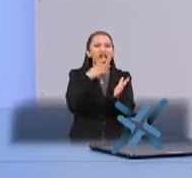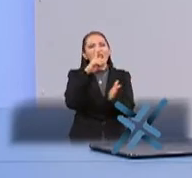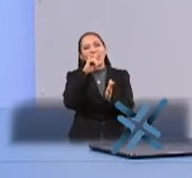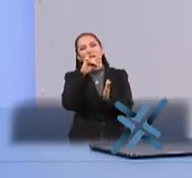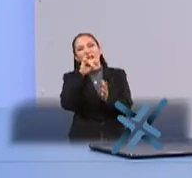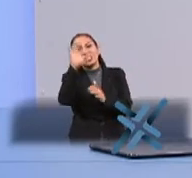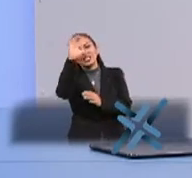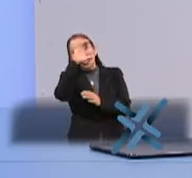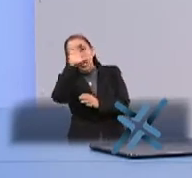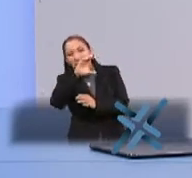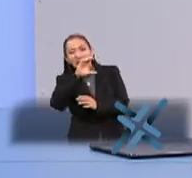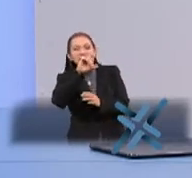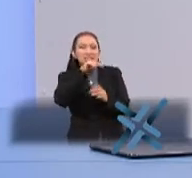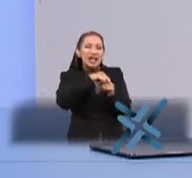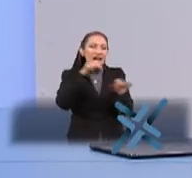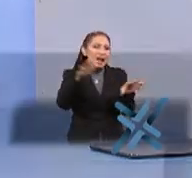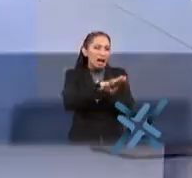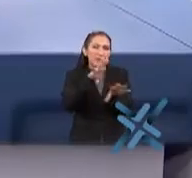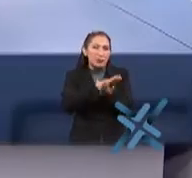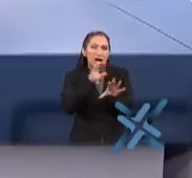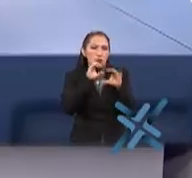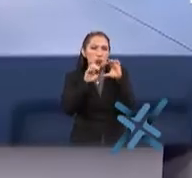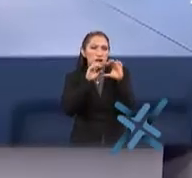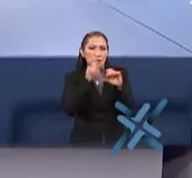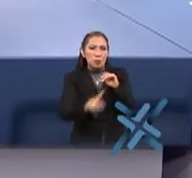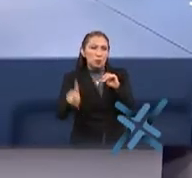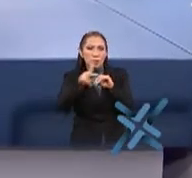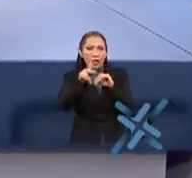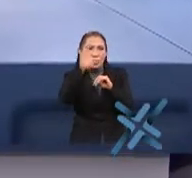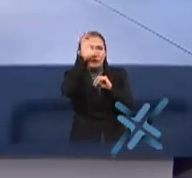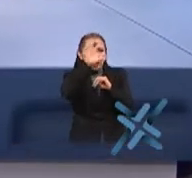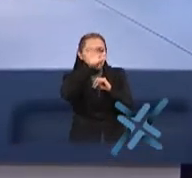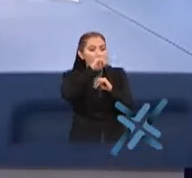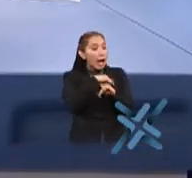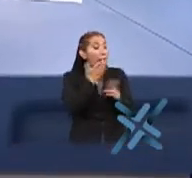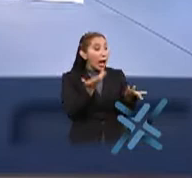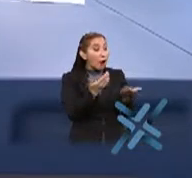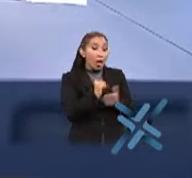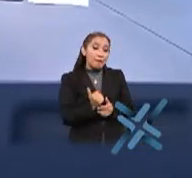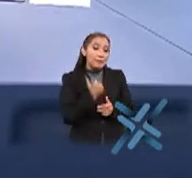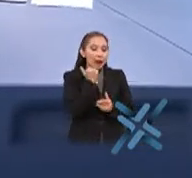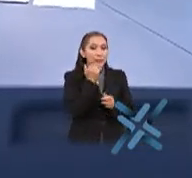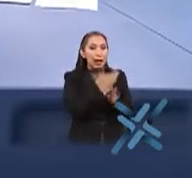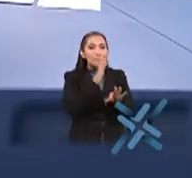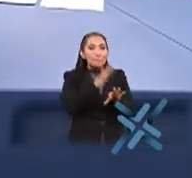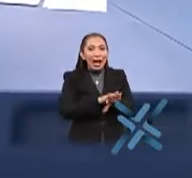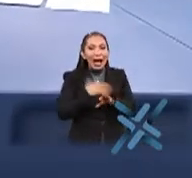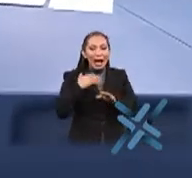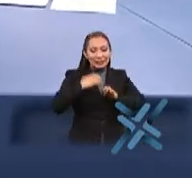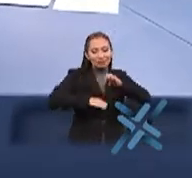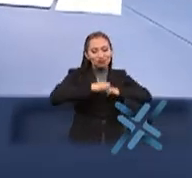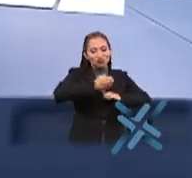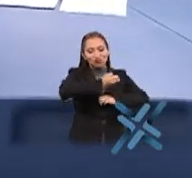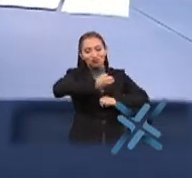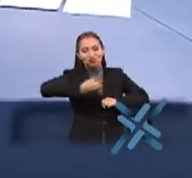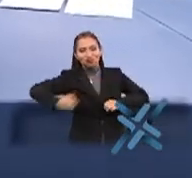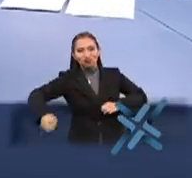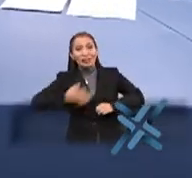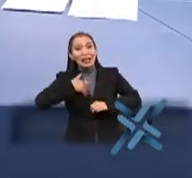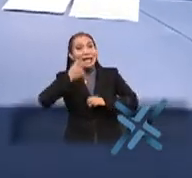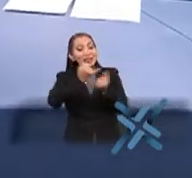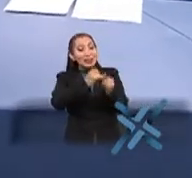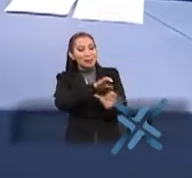democratización de la ciencia, que hoy día es la comunicación pública de la ciencia, se da cabida a que haya mayor infraestructura y de